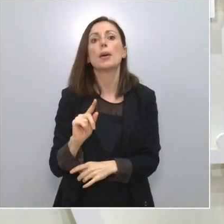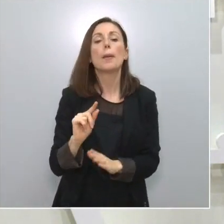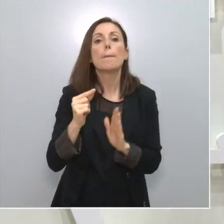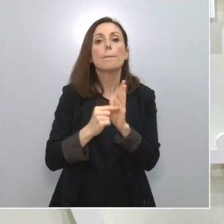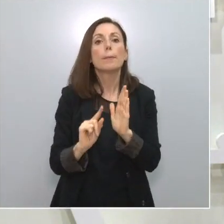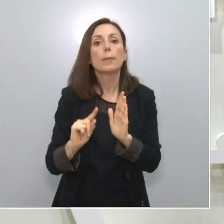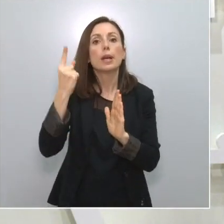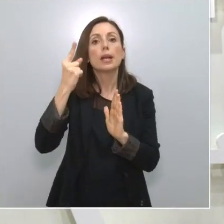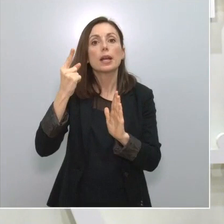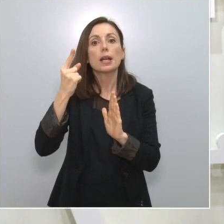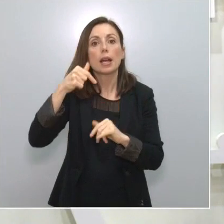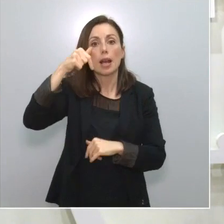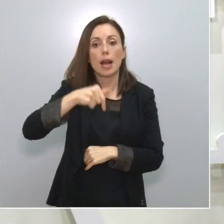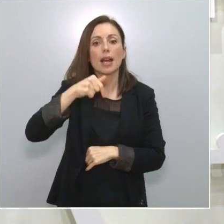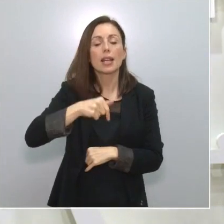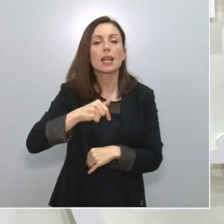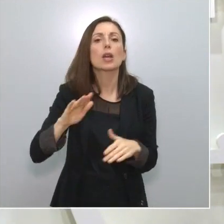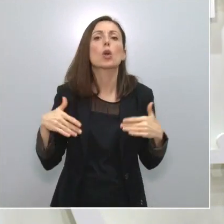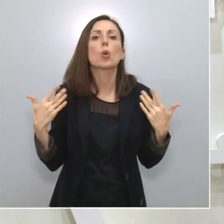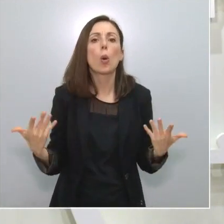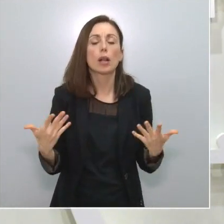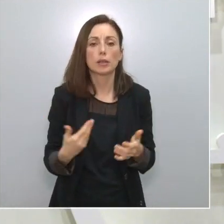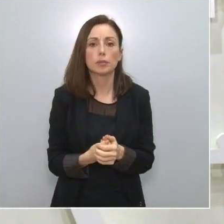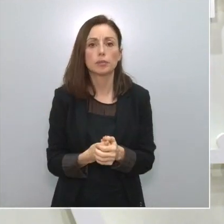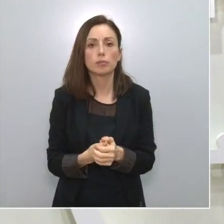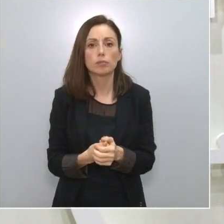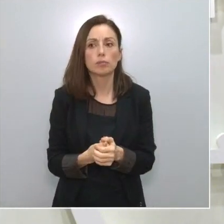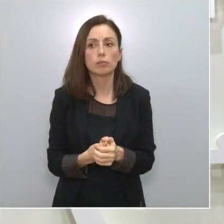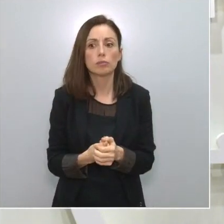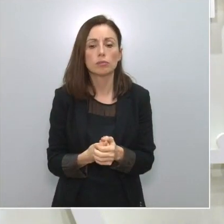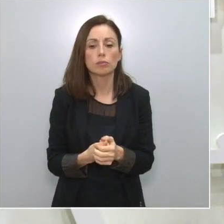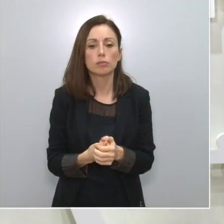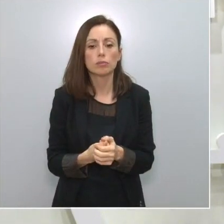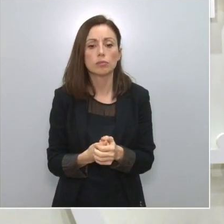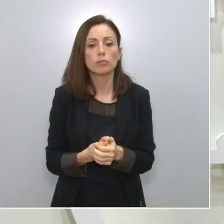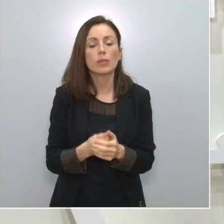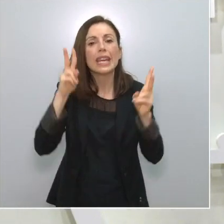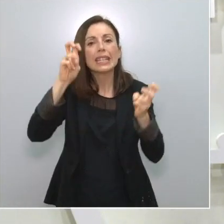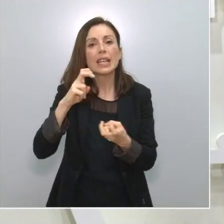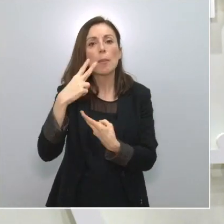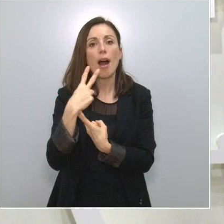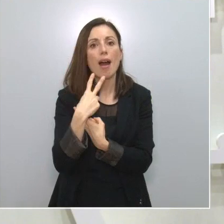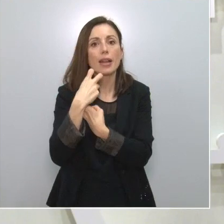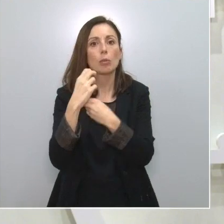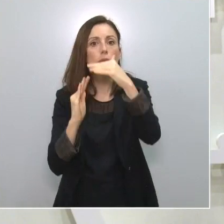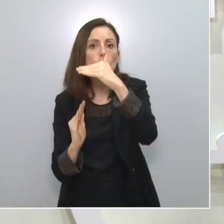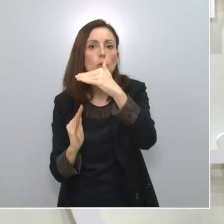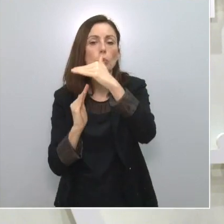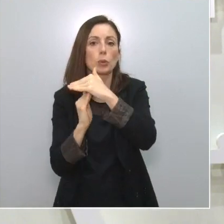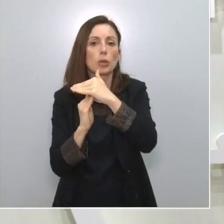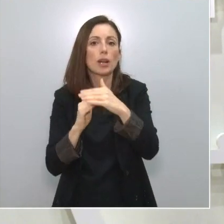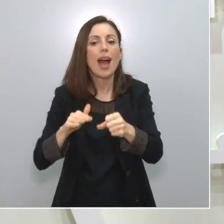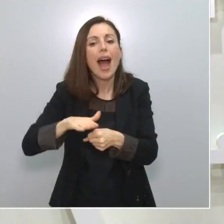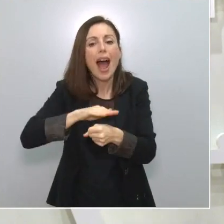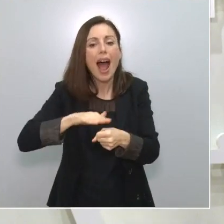que tomamos en el Consejo de Gobierno de la Región de Murcia fue parar todo el cobro de aquellos impuestos de ámbito autonómico. Es decir, ahora